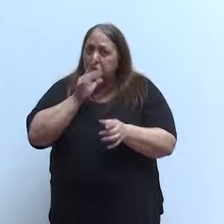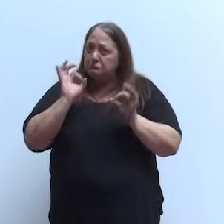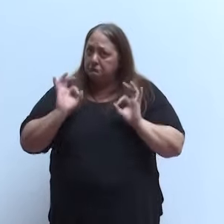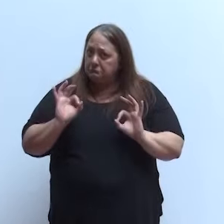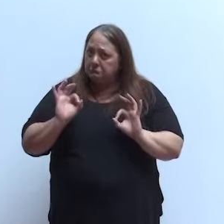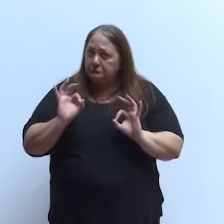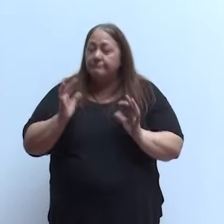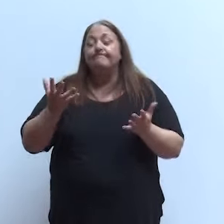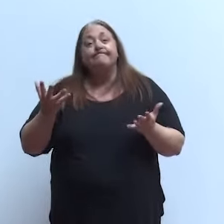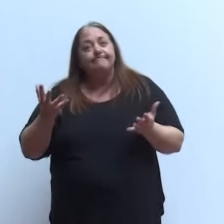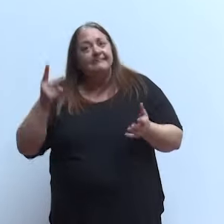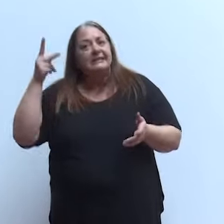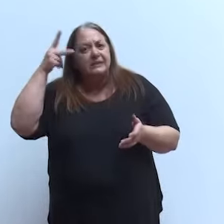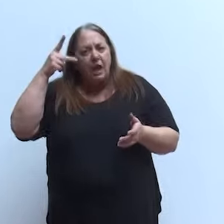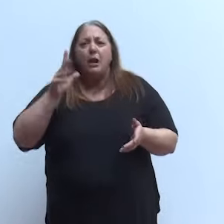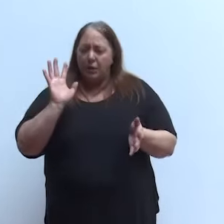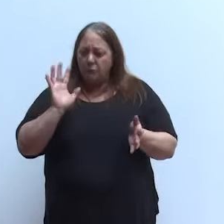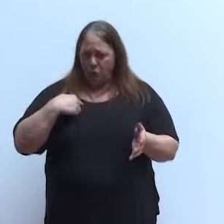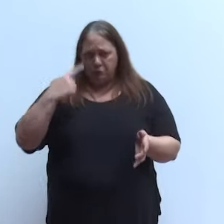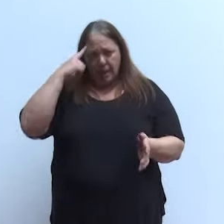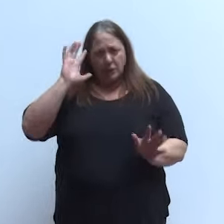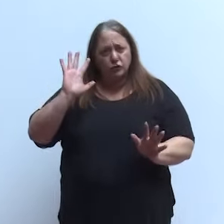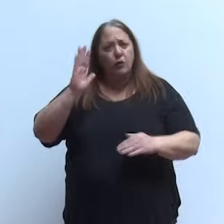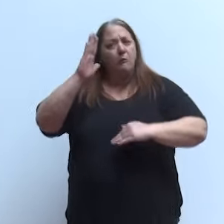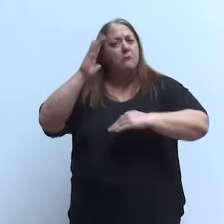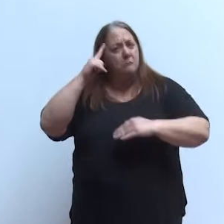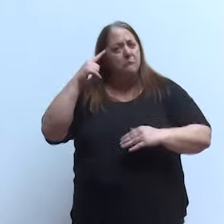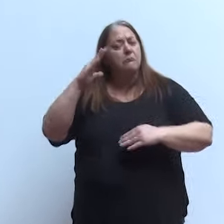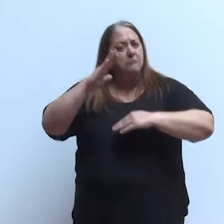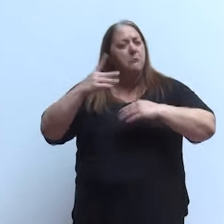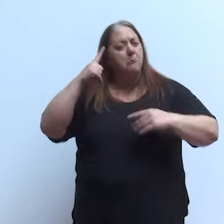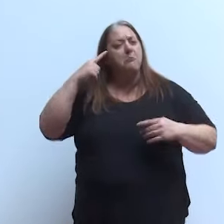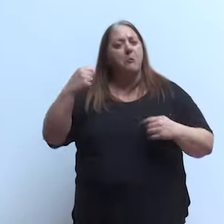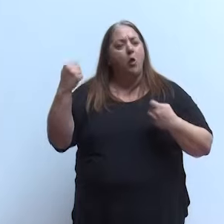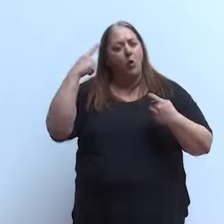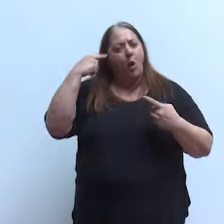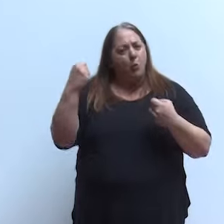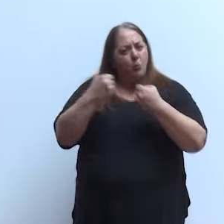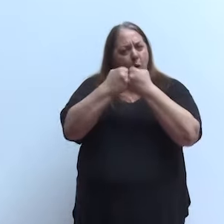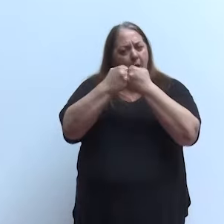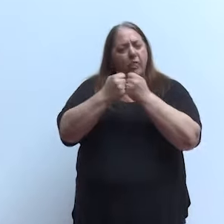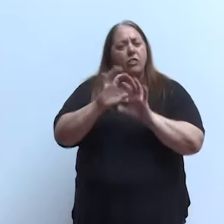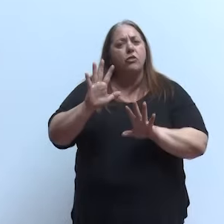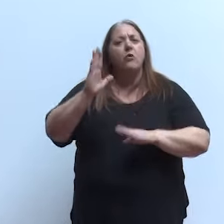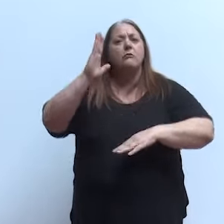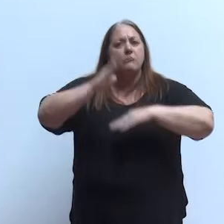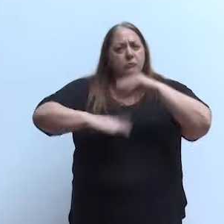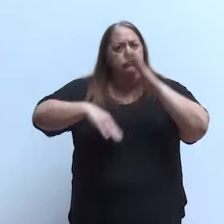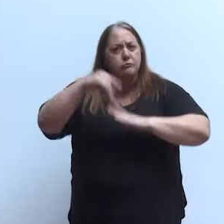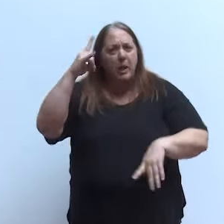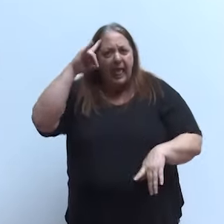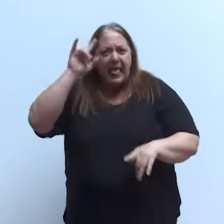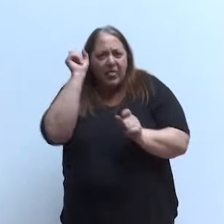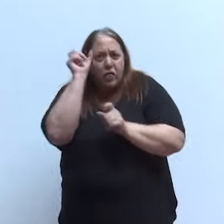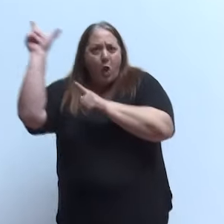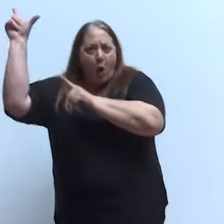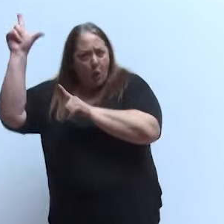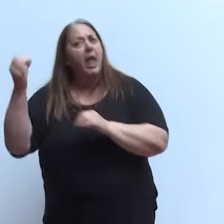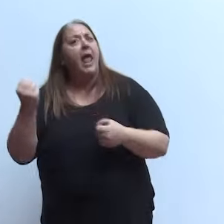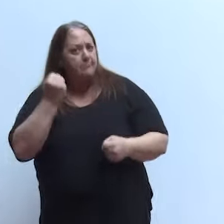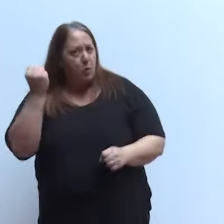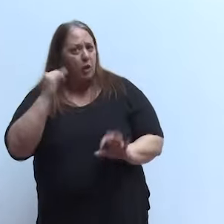logró construir varios planos de consensos ideológicos importantes y yo creo que logró cambiar una serie de